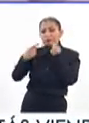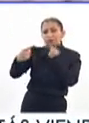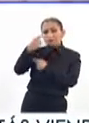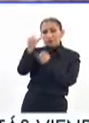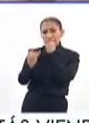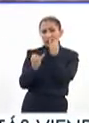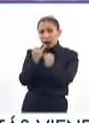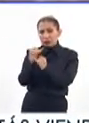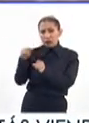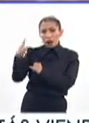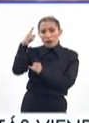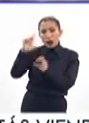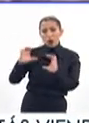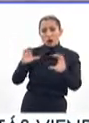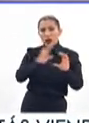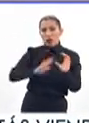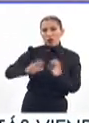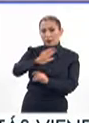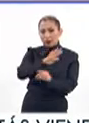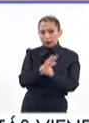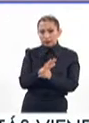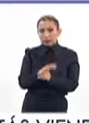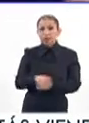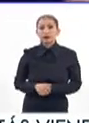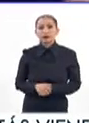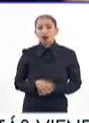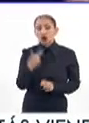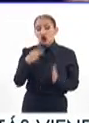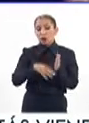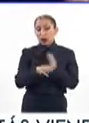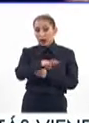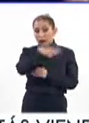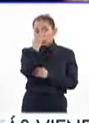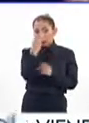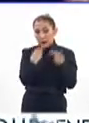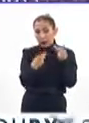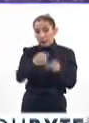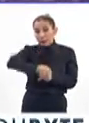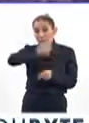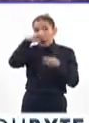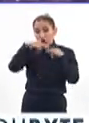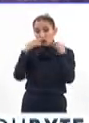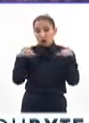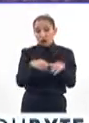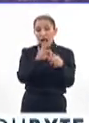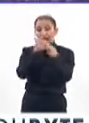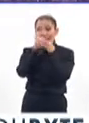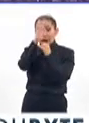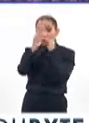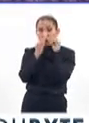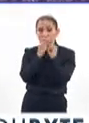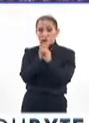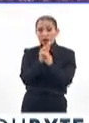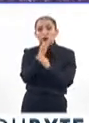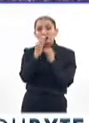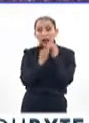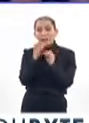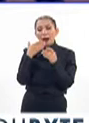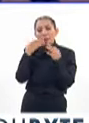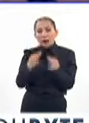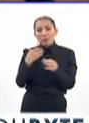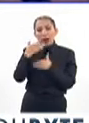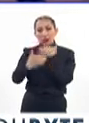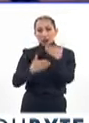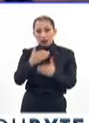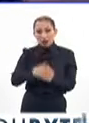negociaciones internacionales para el cuidado del medio ambiente. En 2014 organizó la primera cumbre de la Alianza Mundial de Cooperación Eficaz para